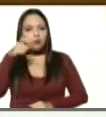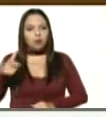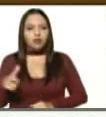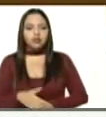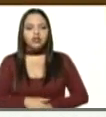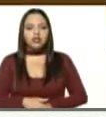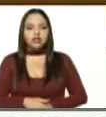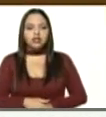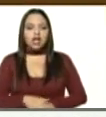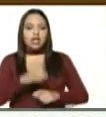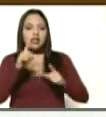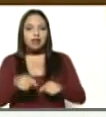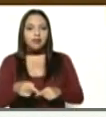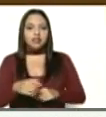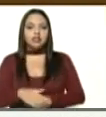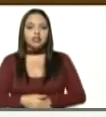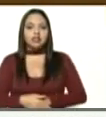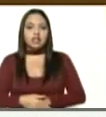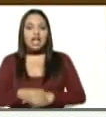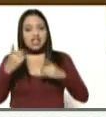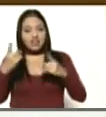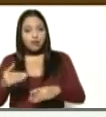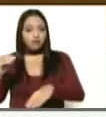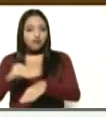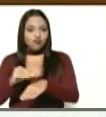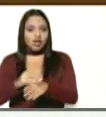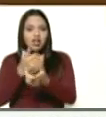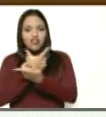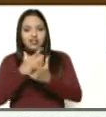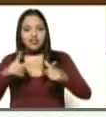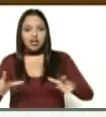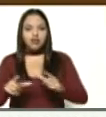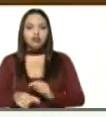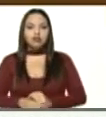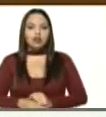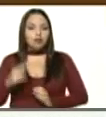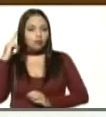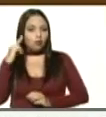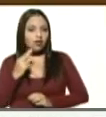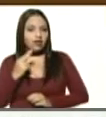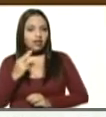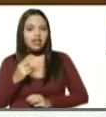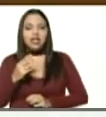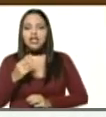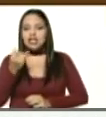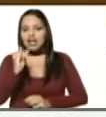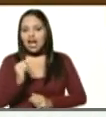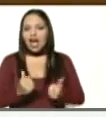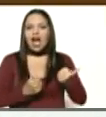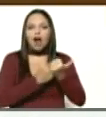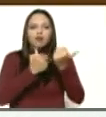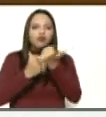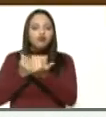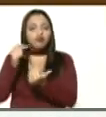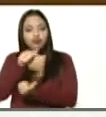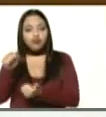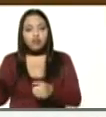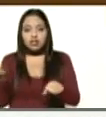por supuesto, es obligado mencionar a nuestro libertador y quien con él estuvo haciendo estas